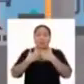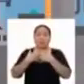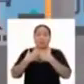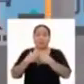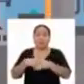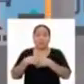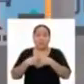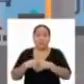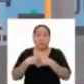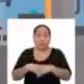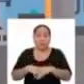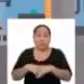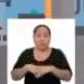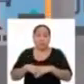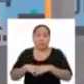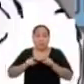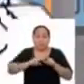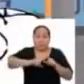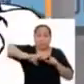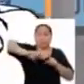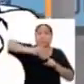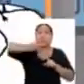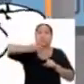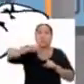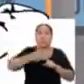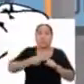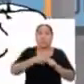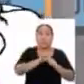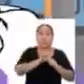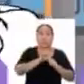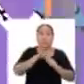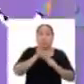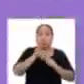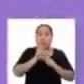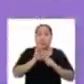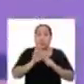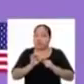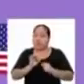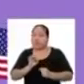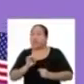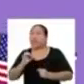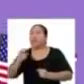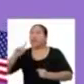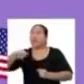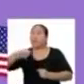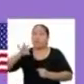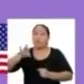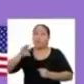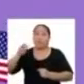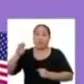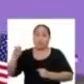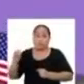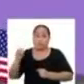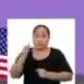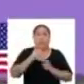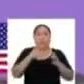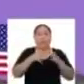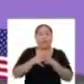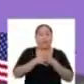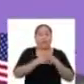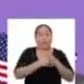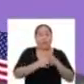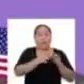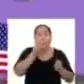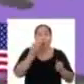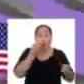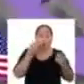entre 1860 y 1900. ¡Asu! Definitivamente Estados Unidos manejó bien su economía,